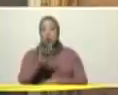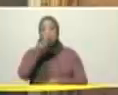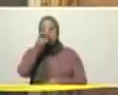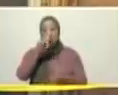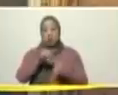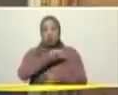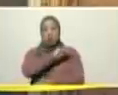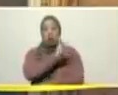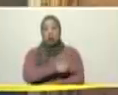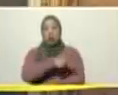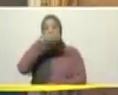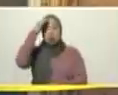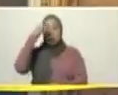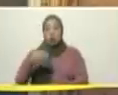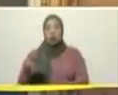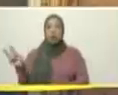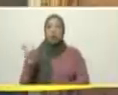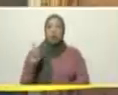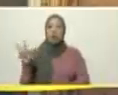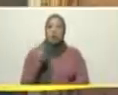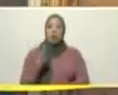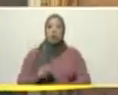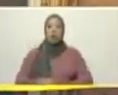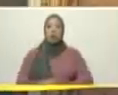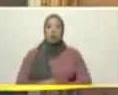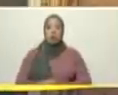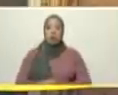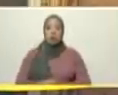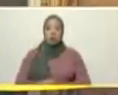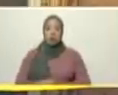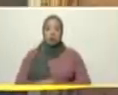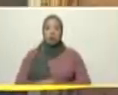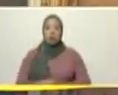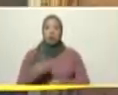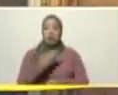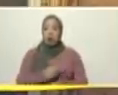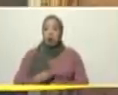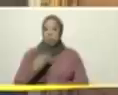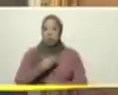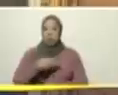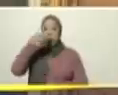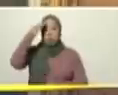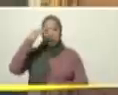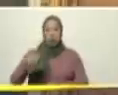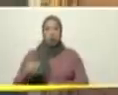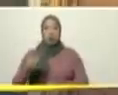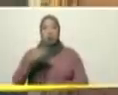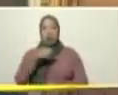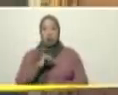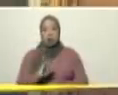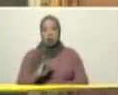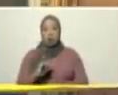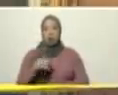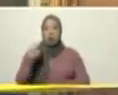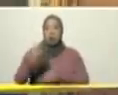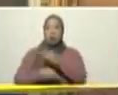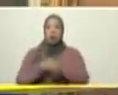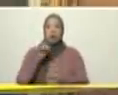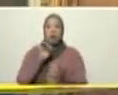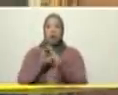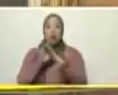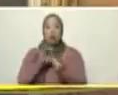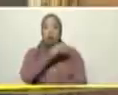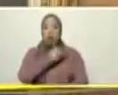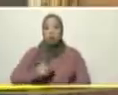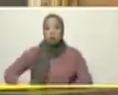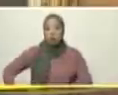Fuerza Militar venezolana. El jefe de la misión militar tenía línea directa con el